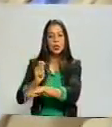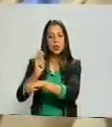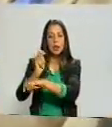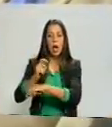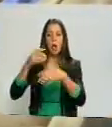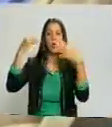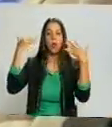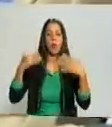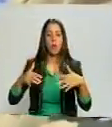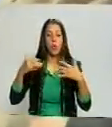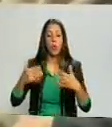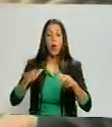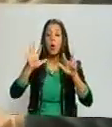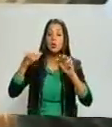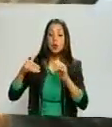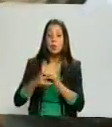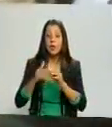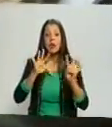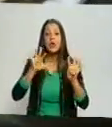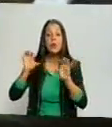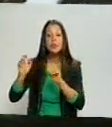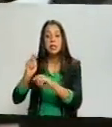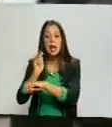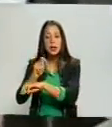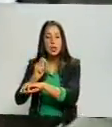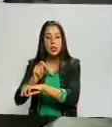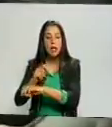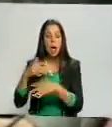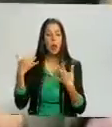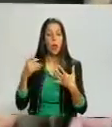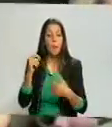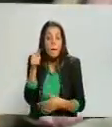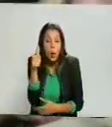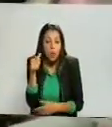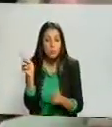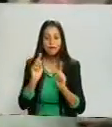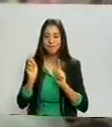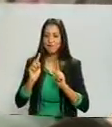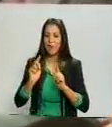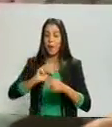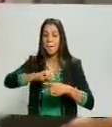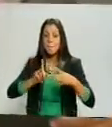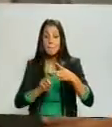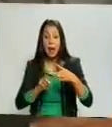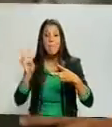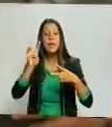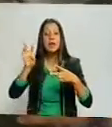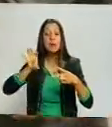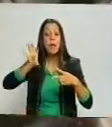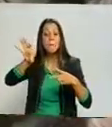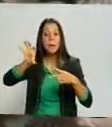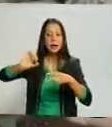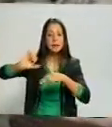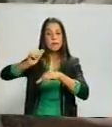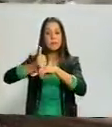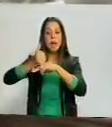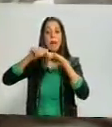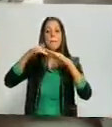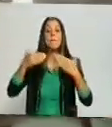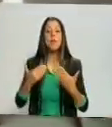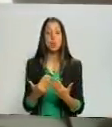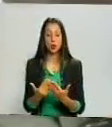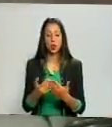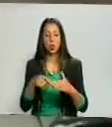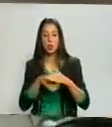Pareciera poco 8.900 toneladas, pero esto nos convertiría en el segundo país con las mayores reservas de oro del mundo.